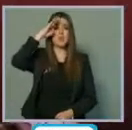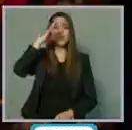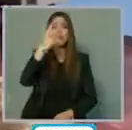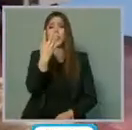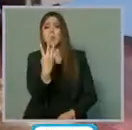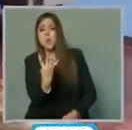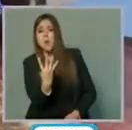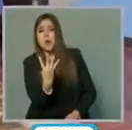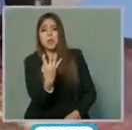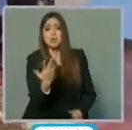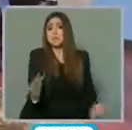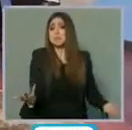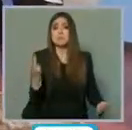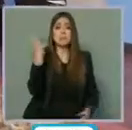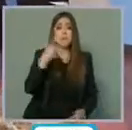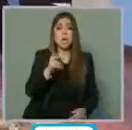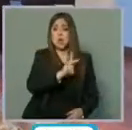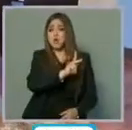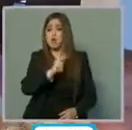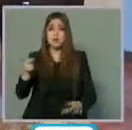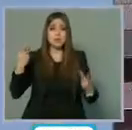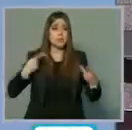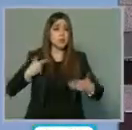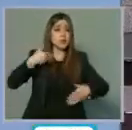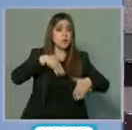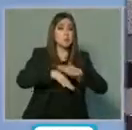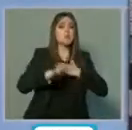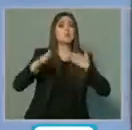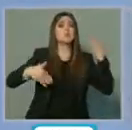4, pero en realidad lo pasan bien todos. Ojalá se puedan dar una